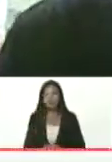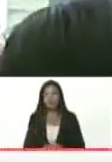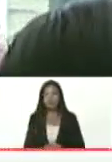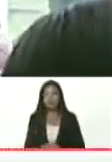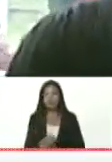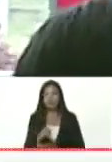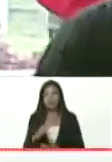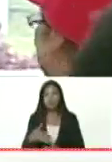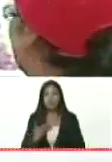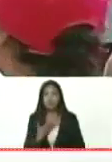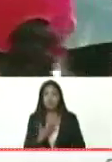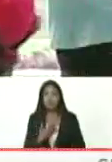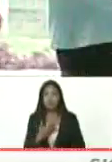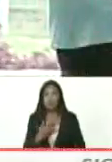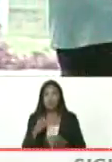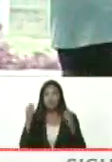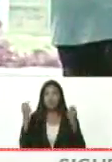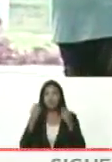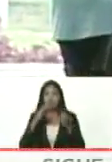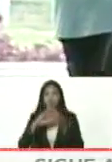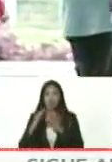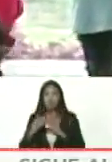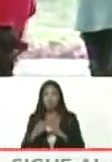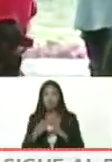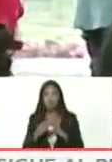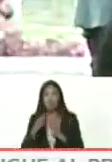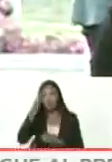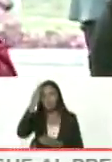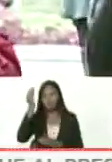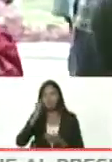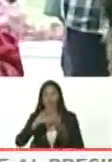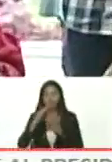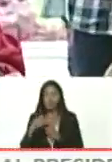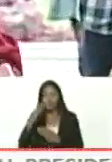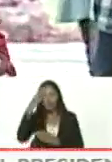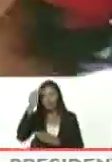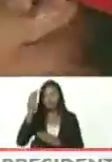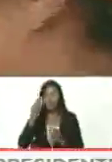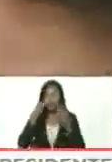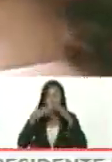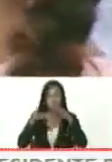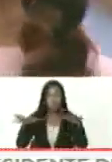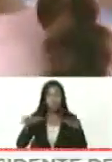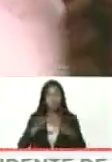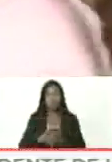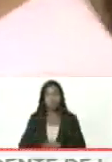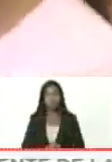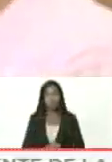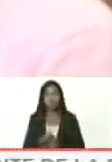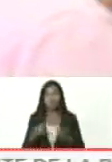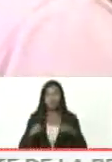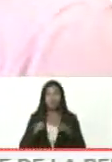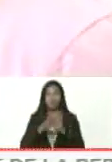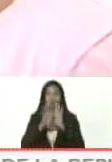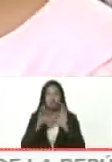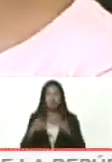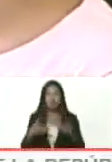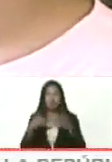llevas en la ofensiva comunal a tu Consejo Comunal y que Dios te bendiga. Igualmente le voy a